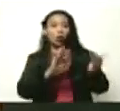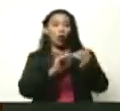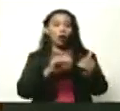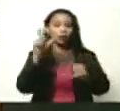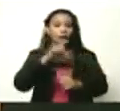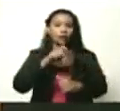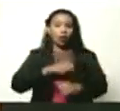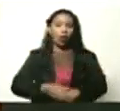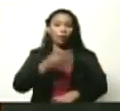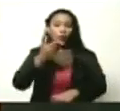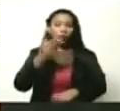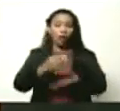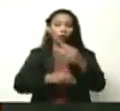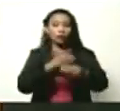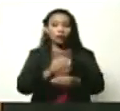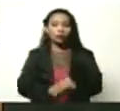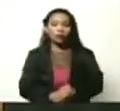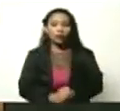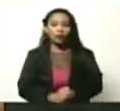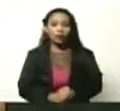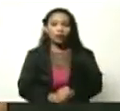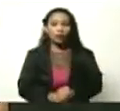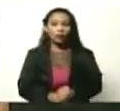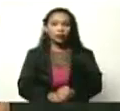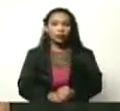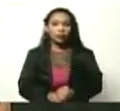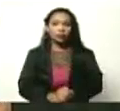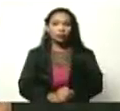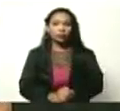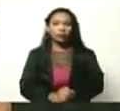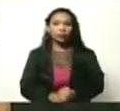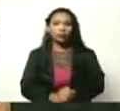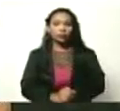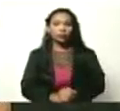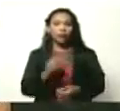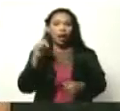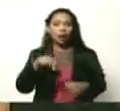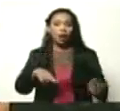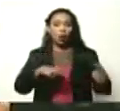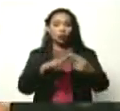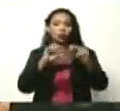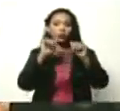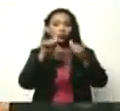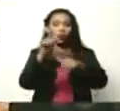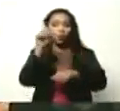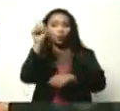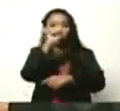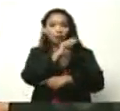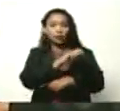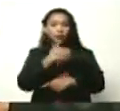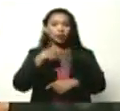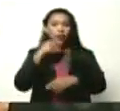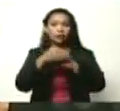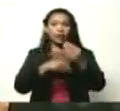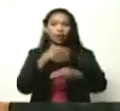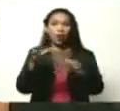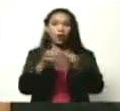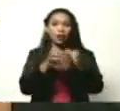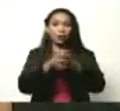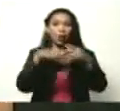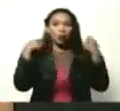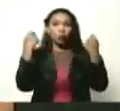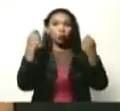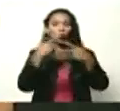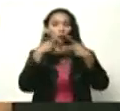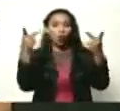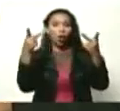necesario revitalizar. Este encuentro, esta iniciativa que tuvimos hace un mes, se constituyó en un equipo promotor de